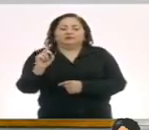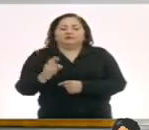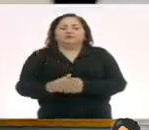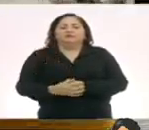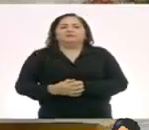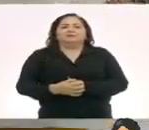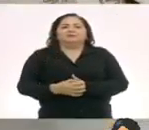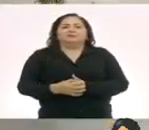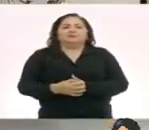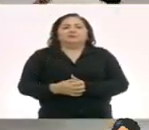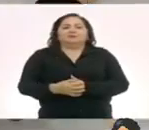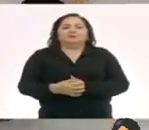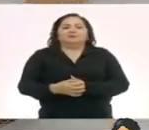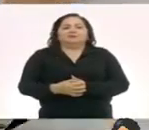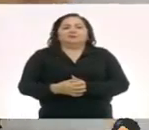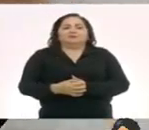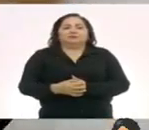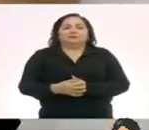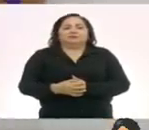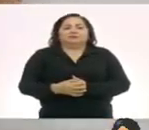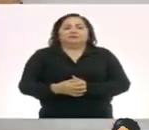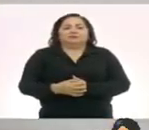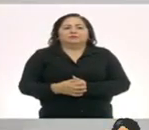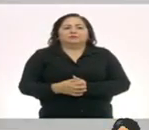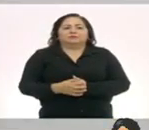sería 5.